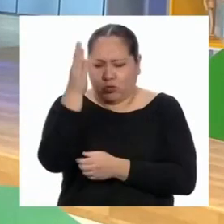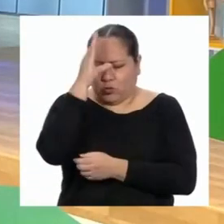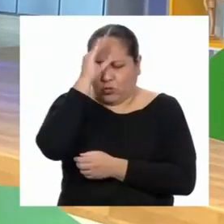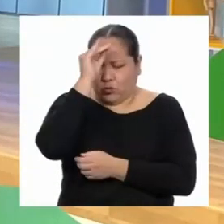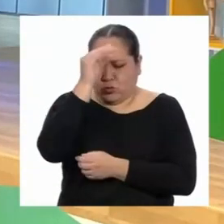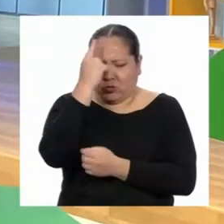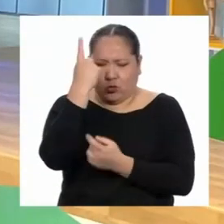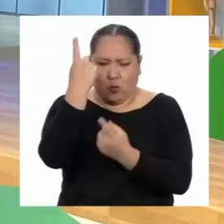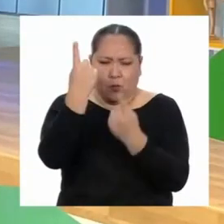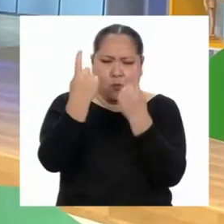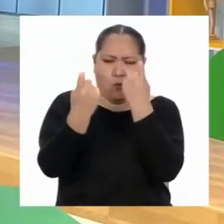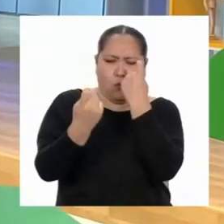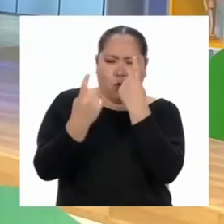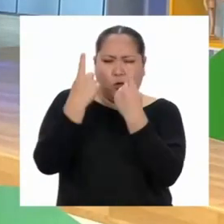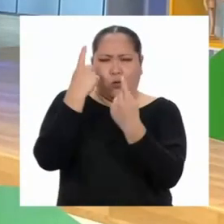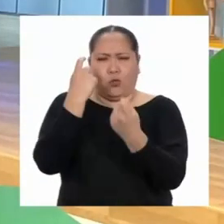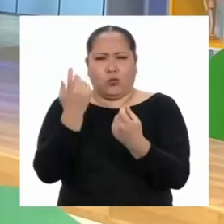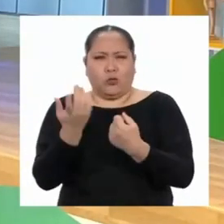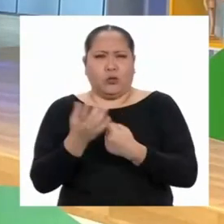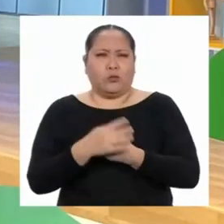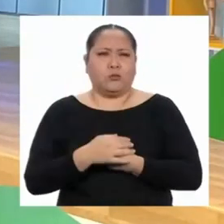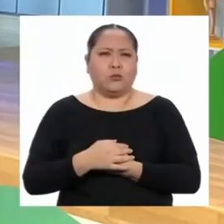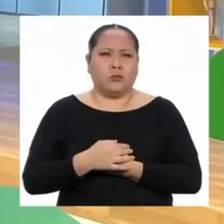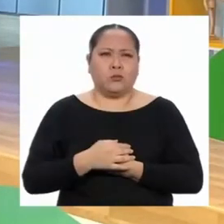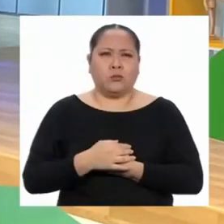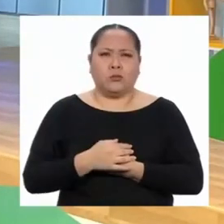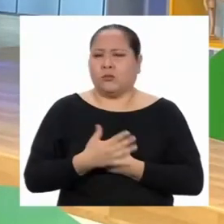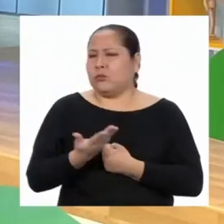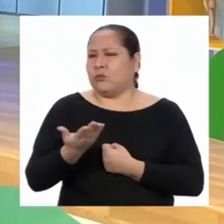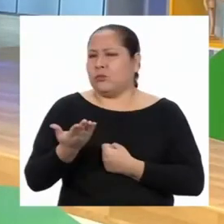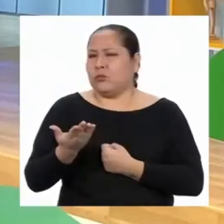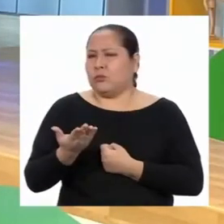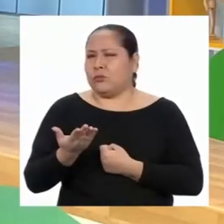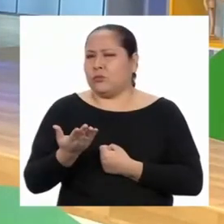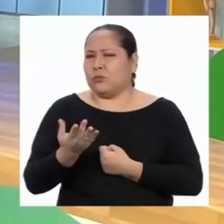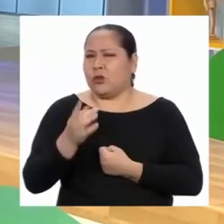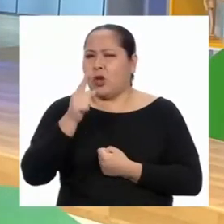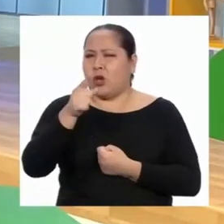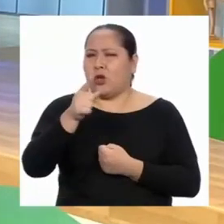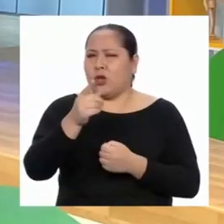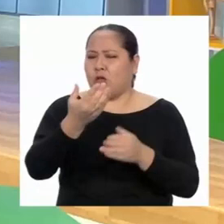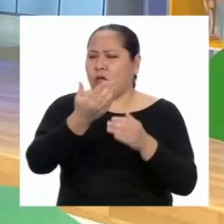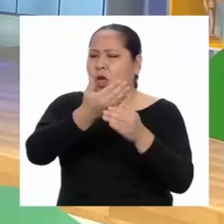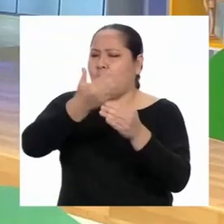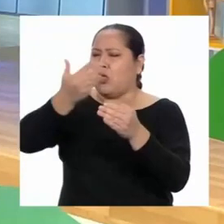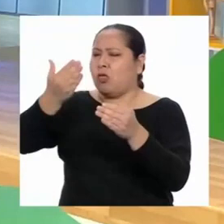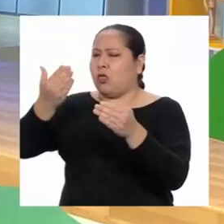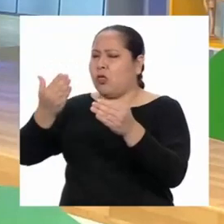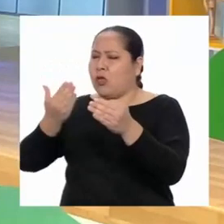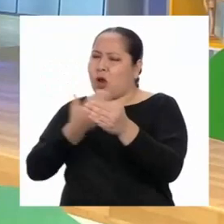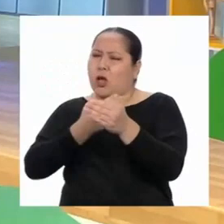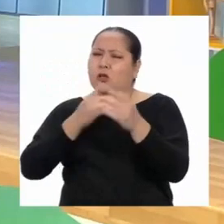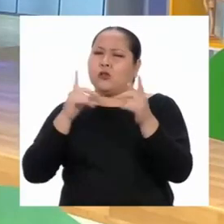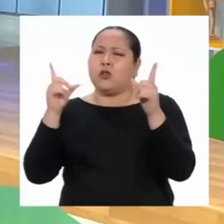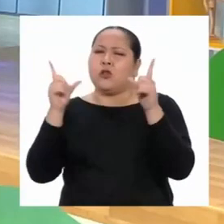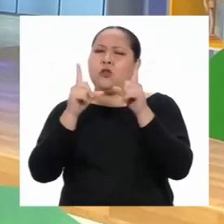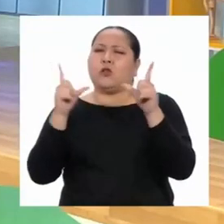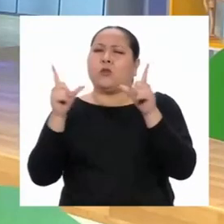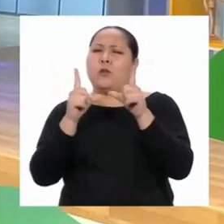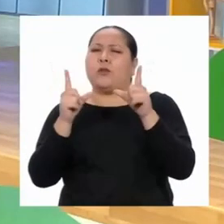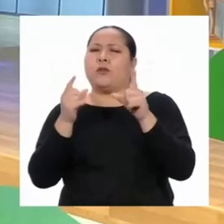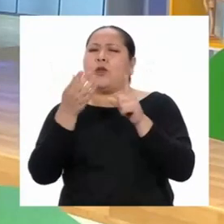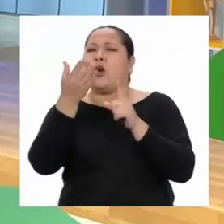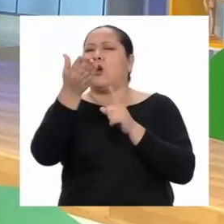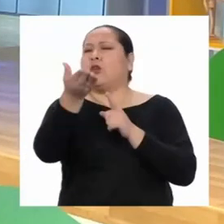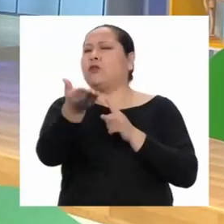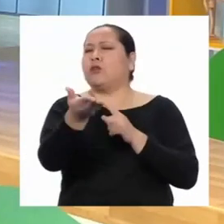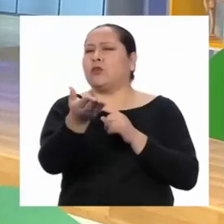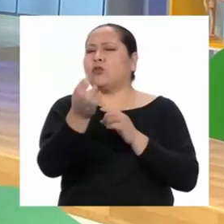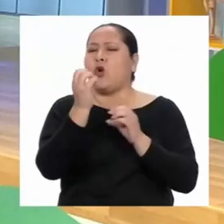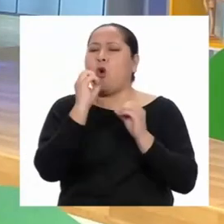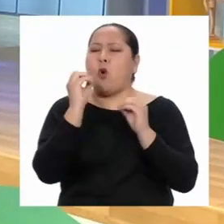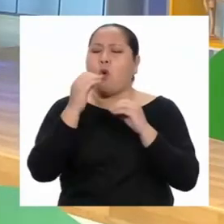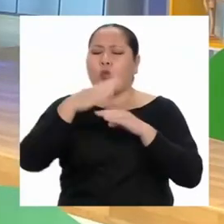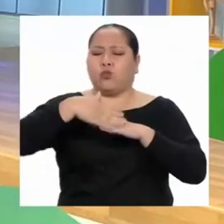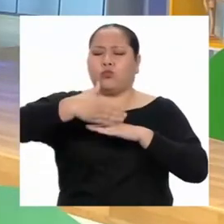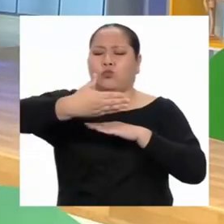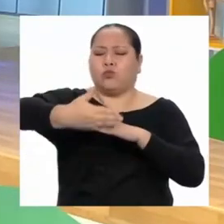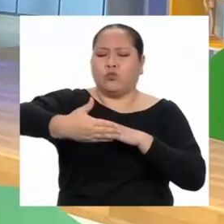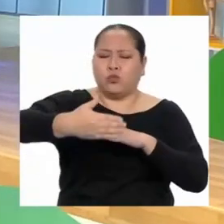están preguntando. Ahí, detrás de la pantalla de sus televisores o